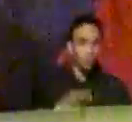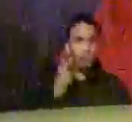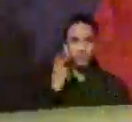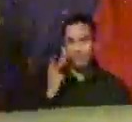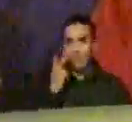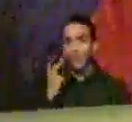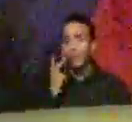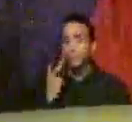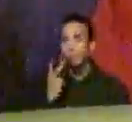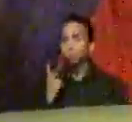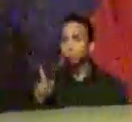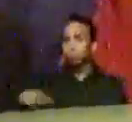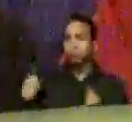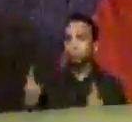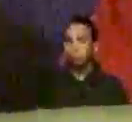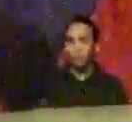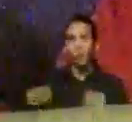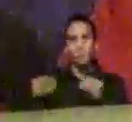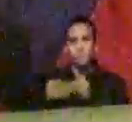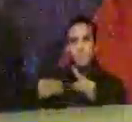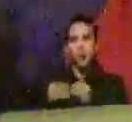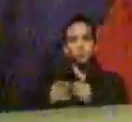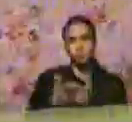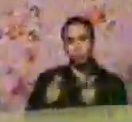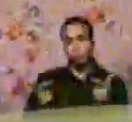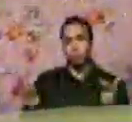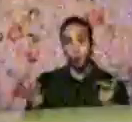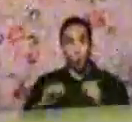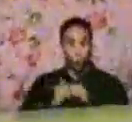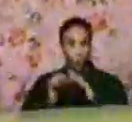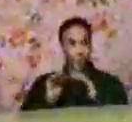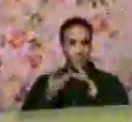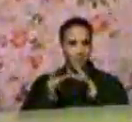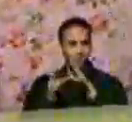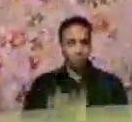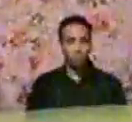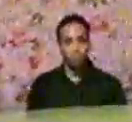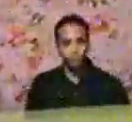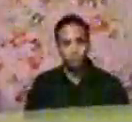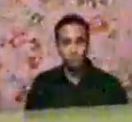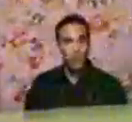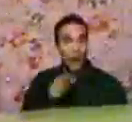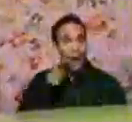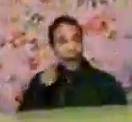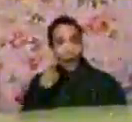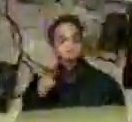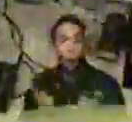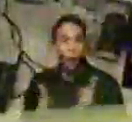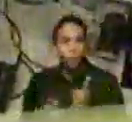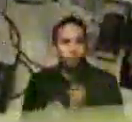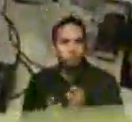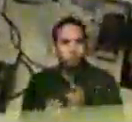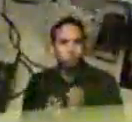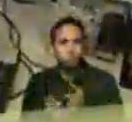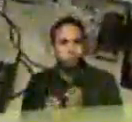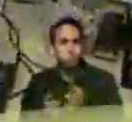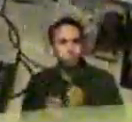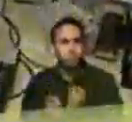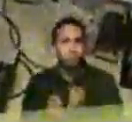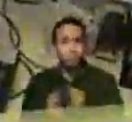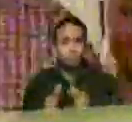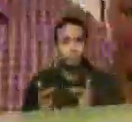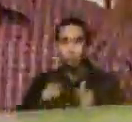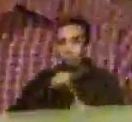un avance en esta modalidad a través del uso del Internet. La apertura a la adicción a los juegos de azar vía Internet se une al temor de